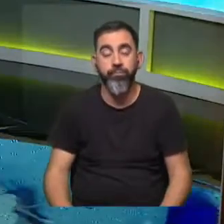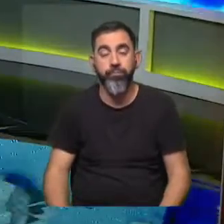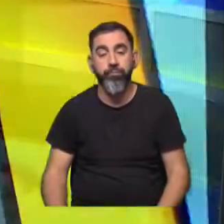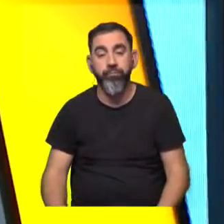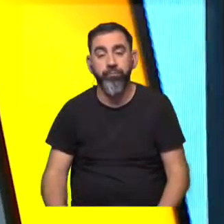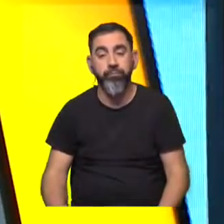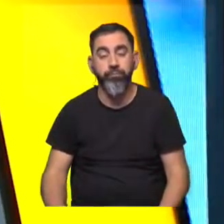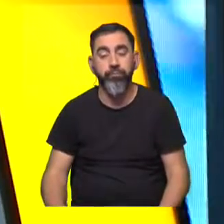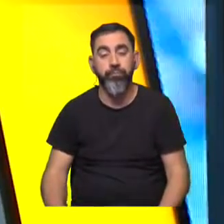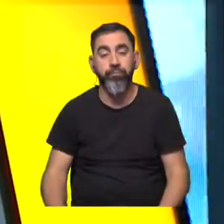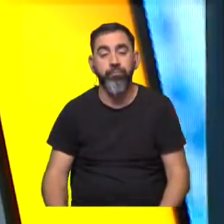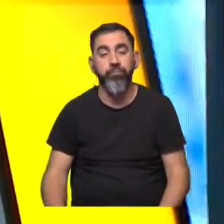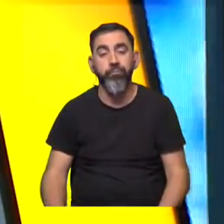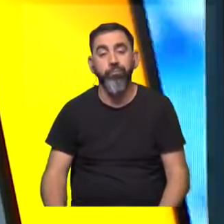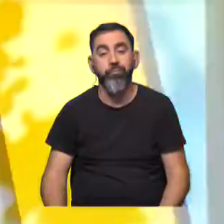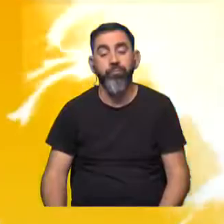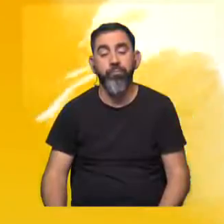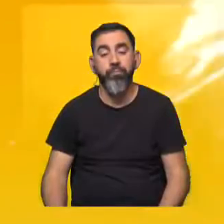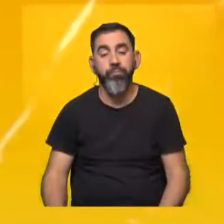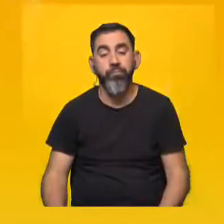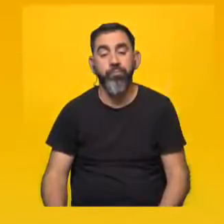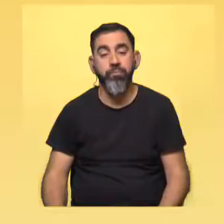en la joyería.